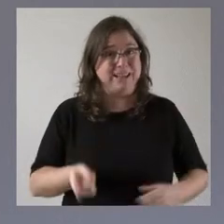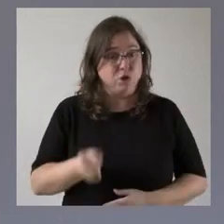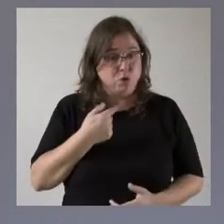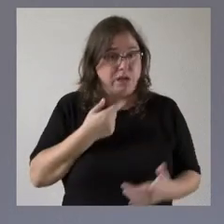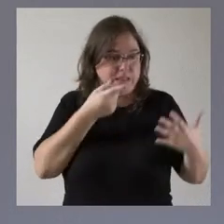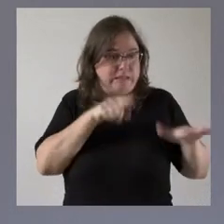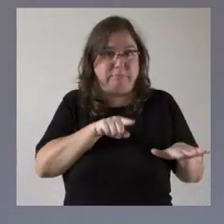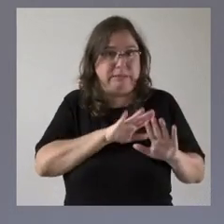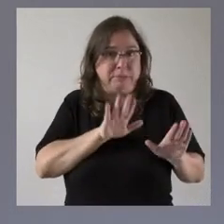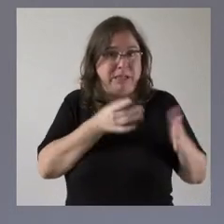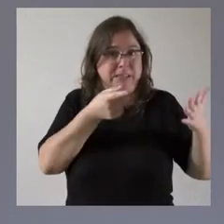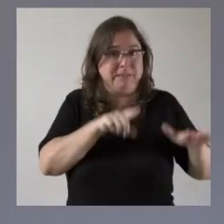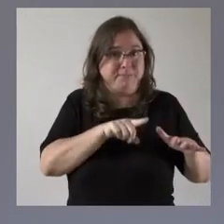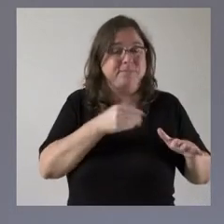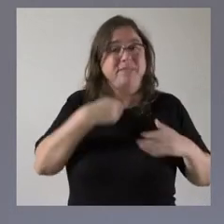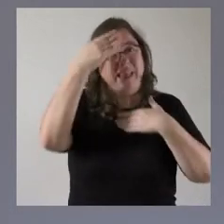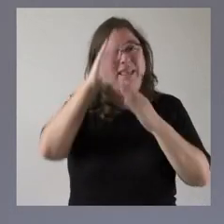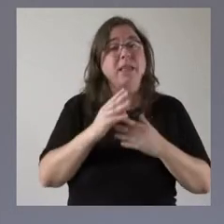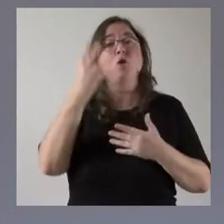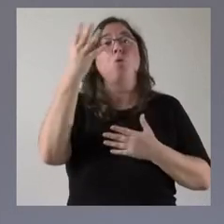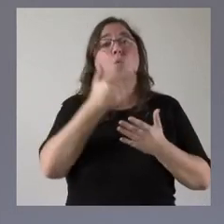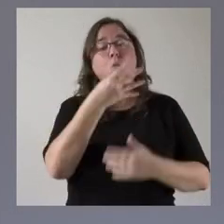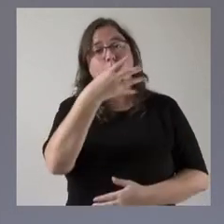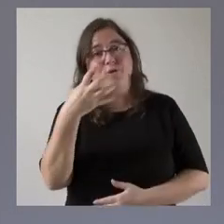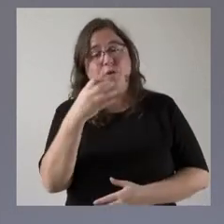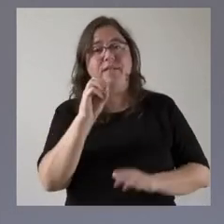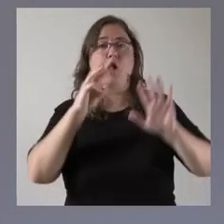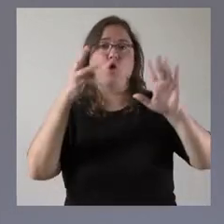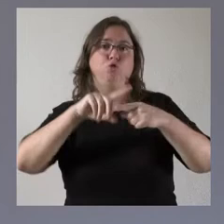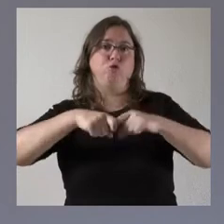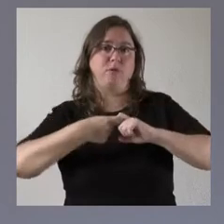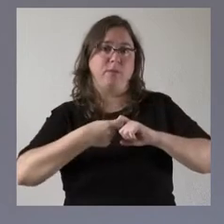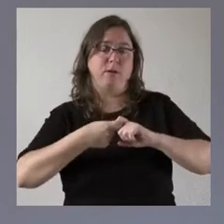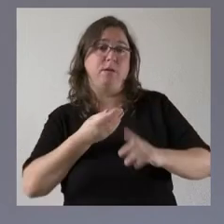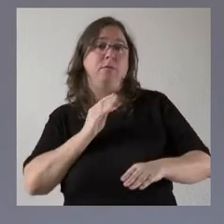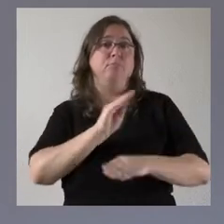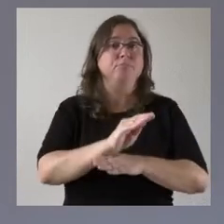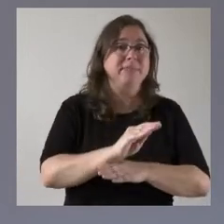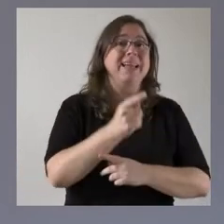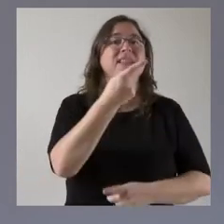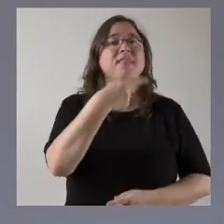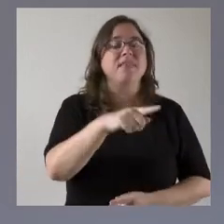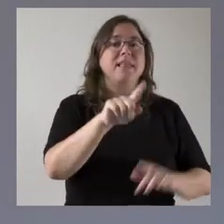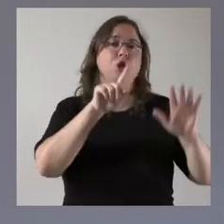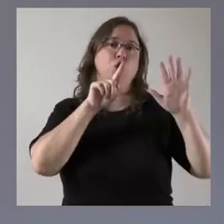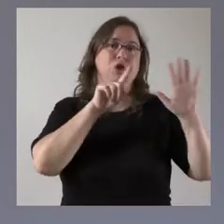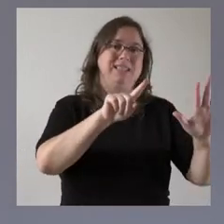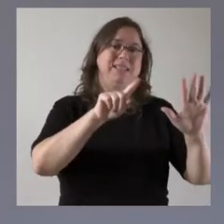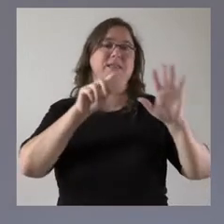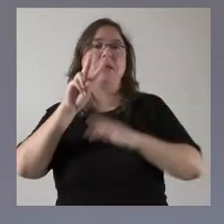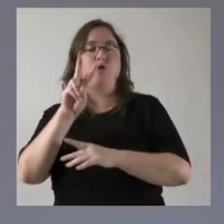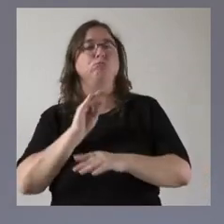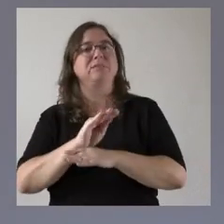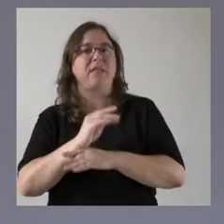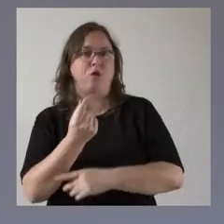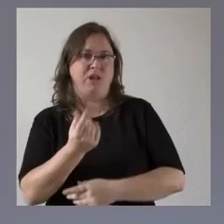los seis primeros meses se Han atendido a 4008 familias y se han otorgado 162 prestaciones económicas